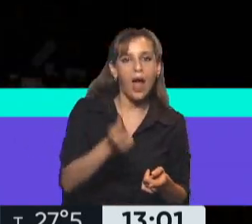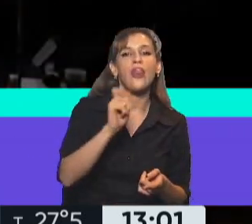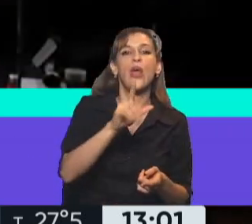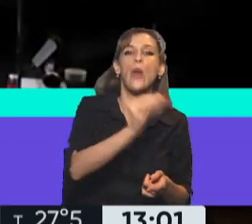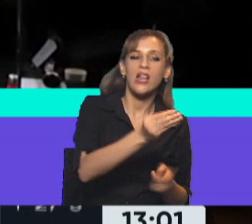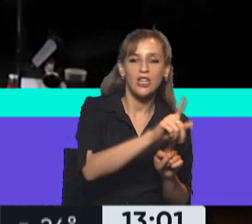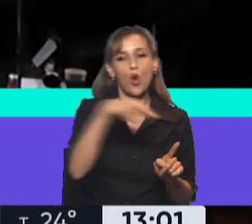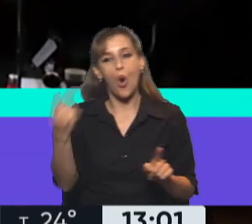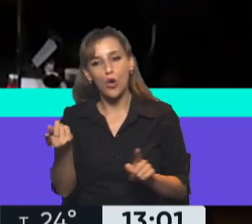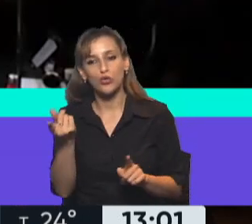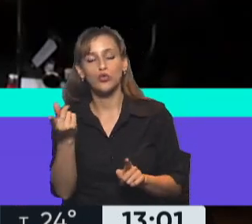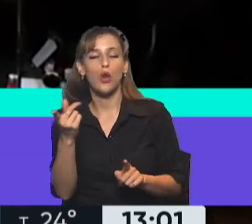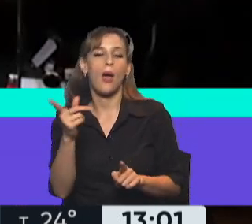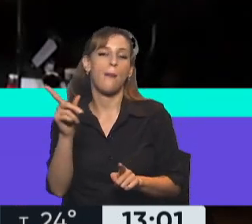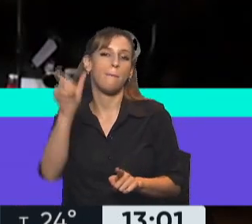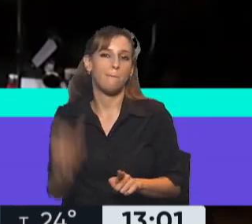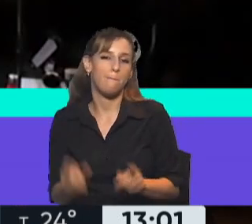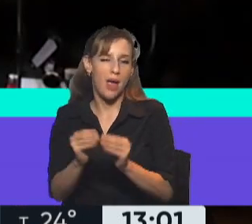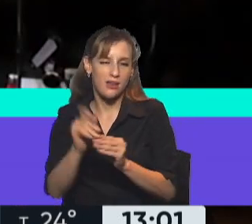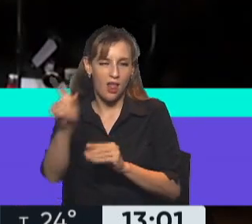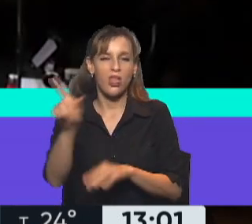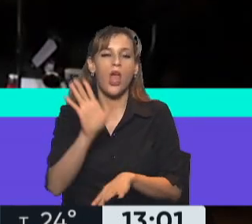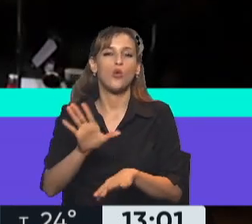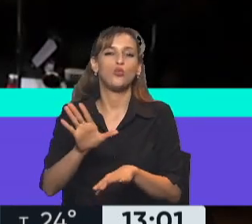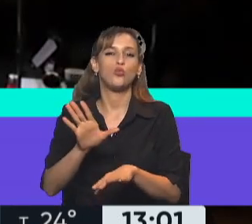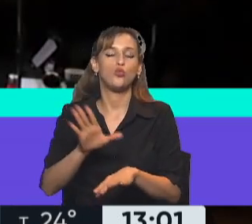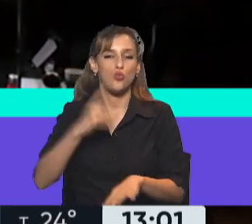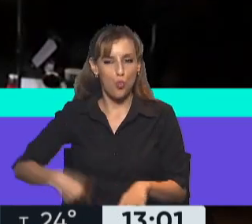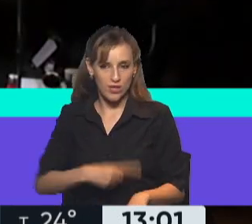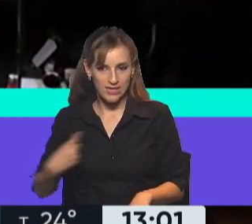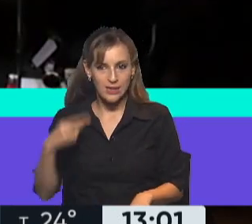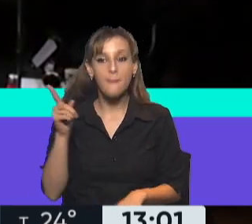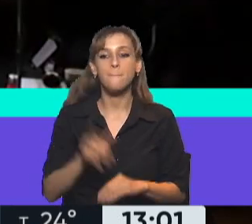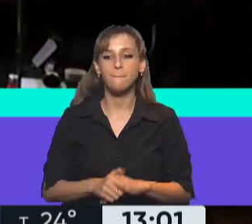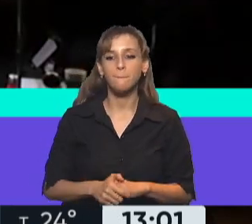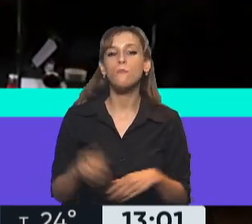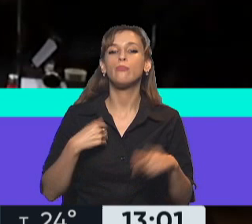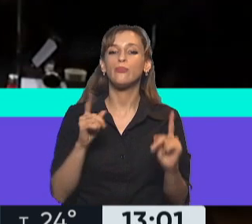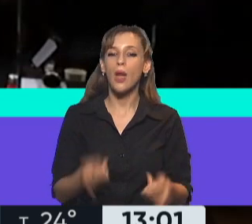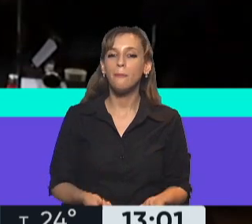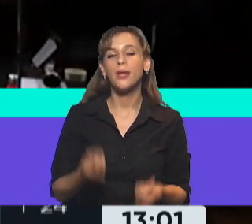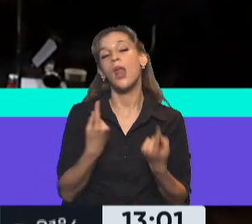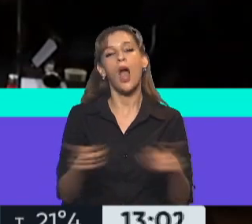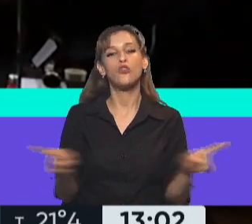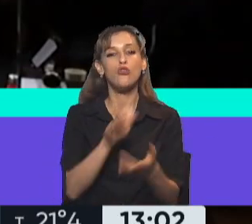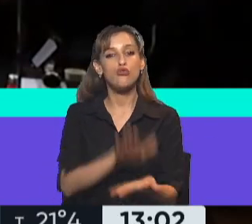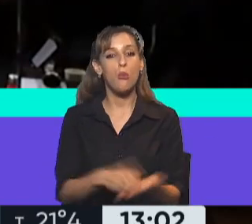Suiza. Si existe en mí, ese... También te inspiraste en canciones del